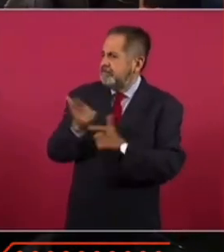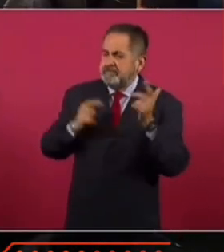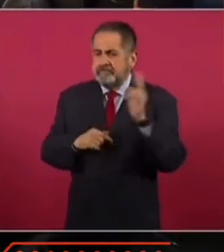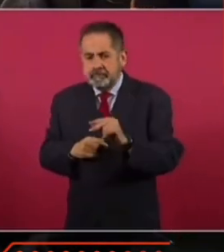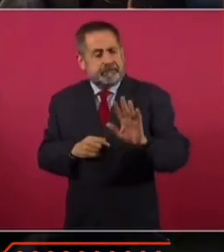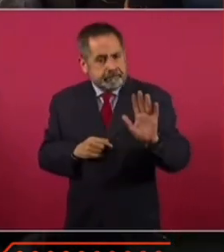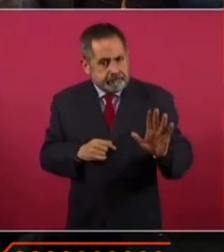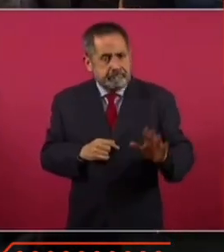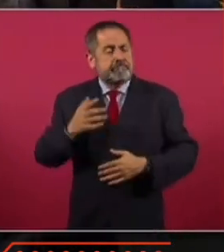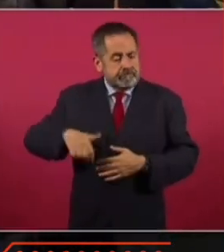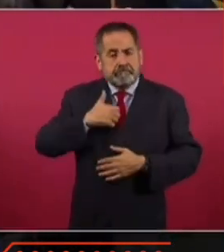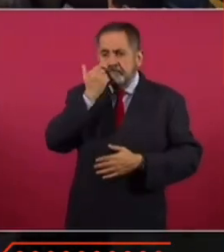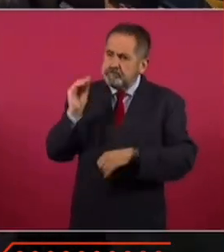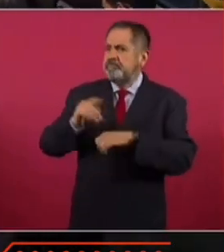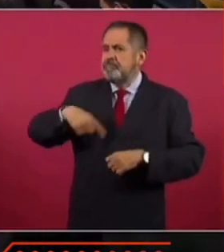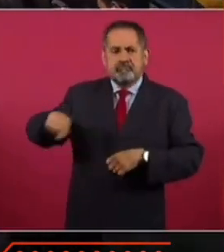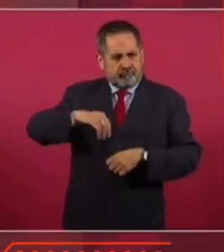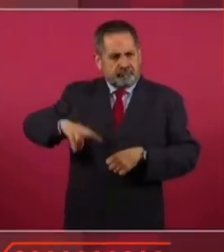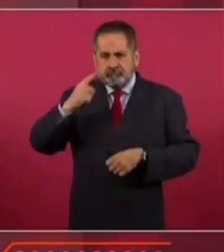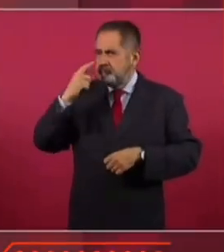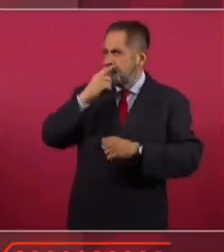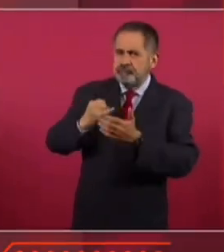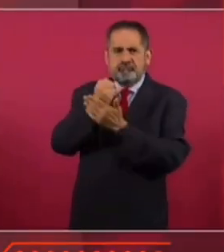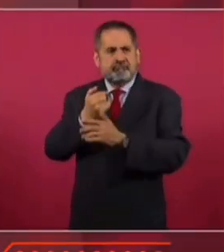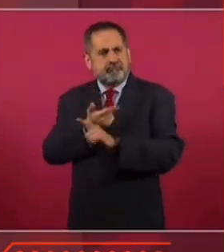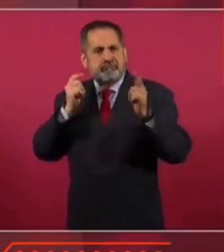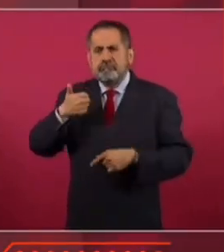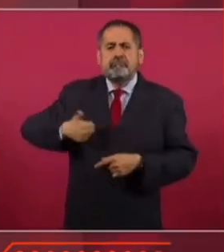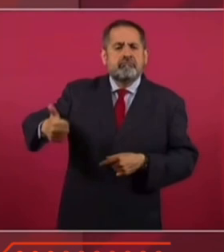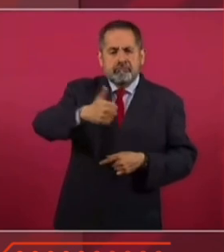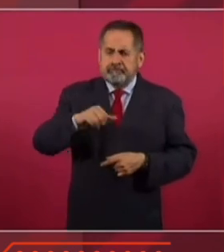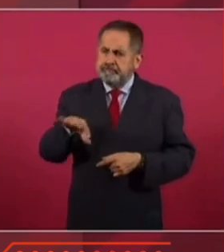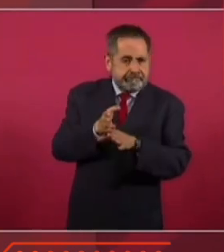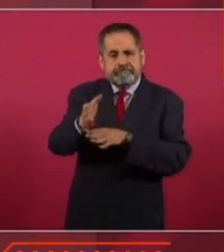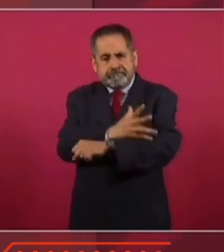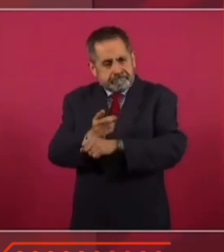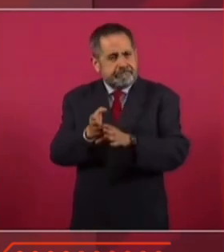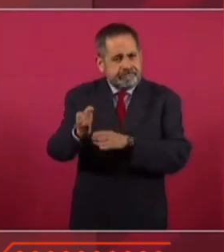que se establezca un auténtico, un verdadero sistema democrático y que